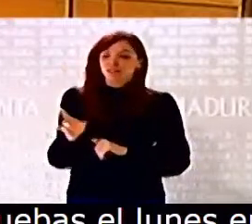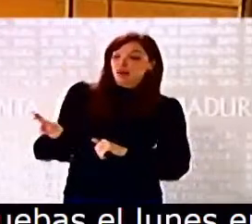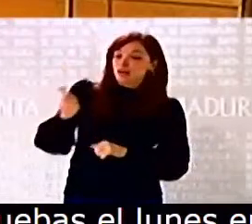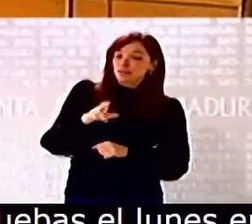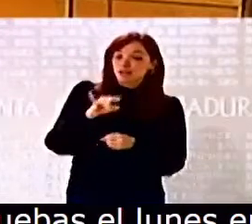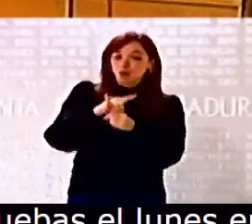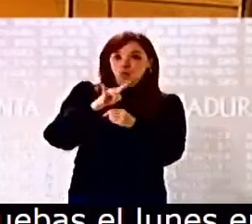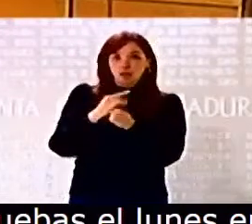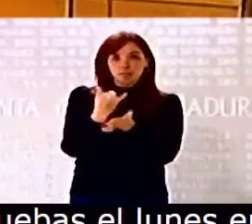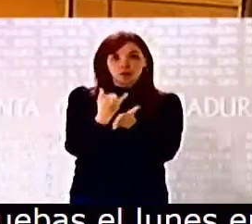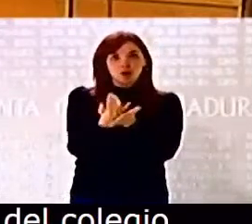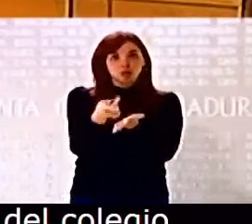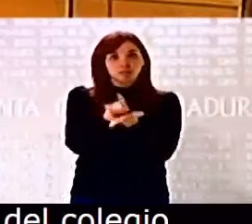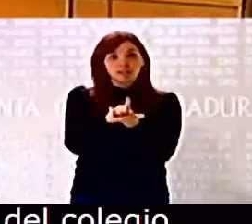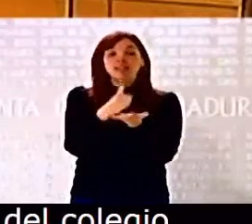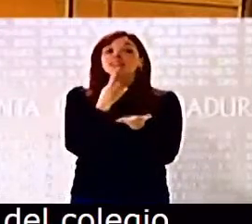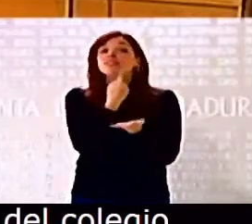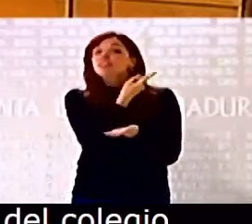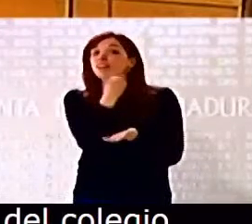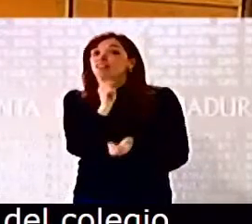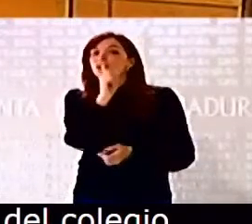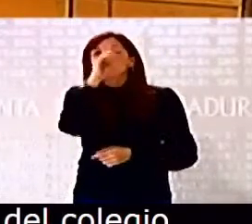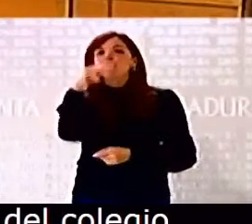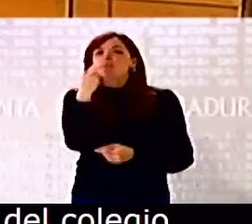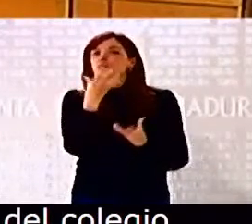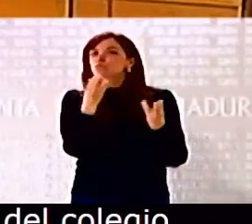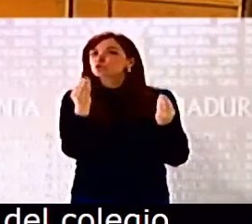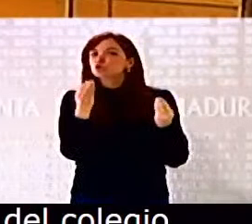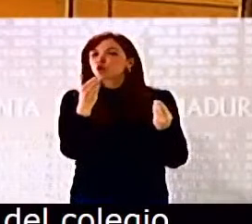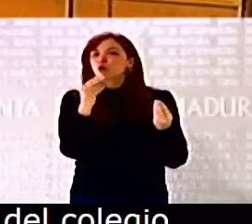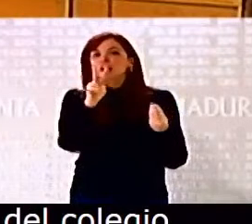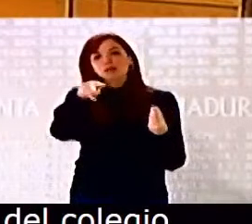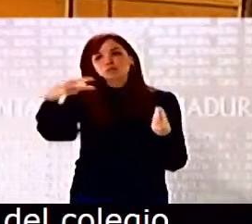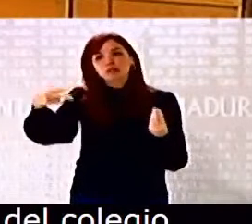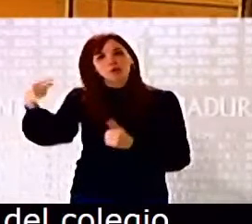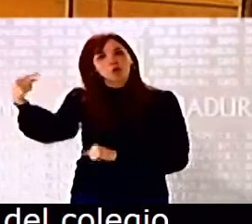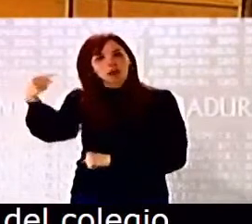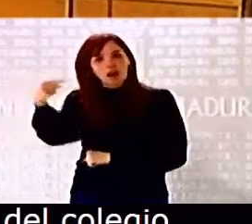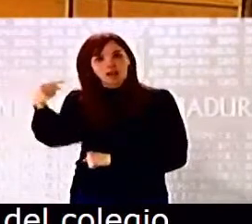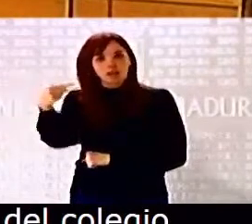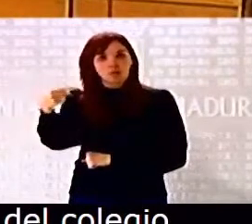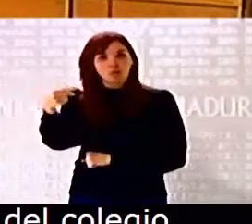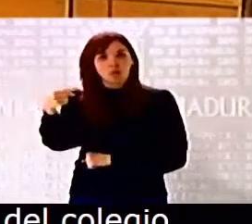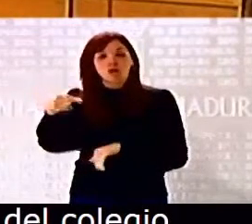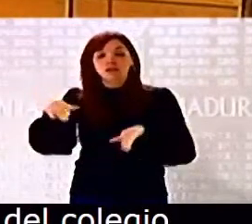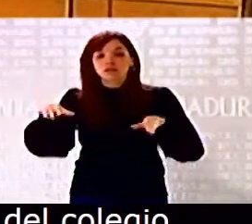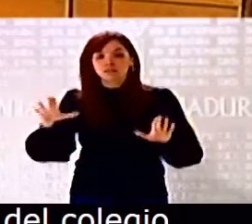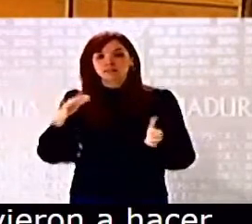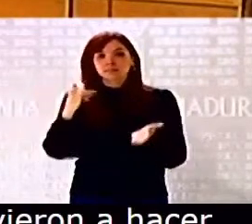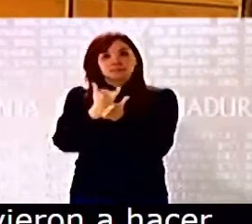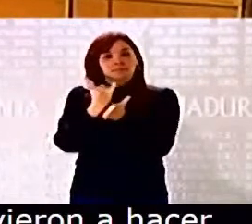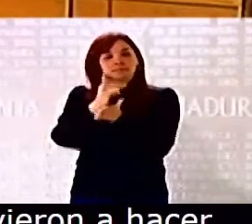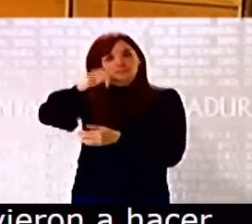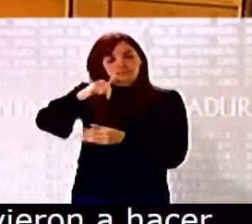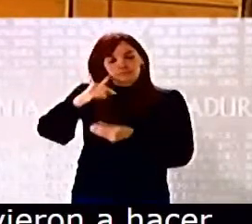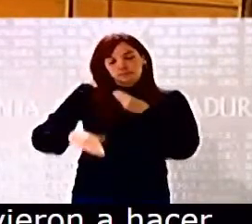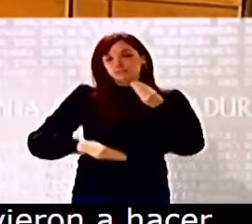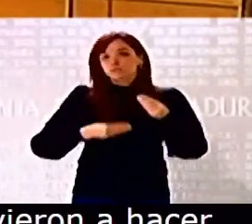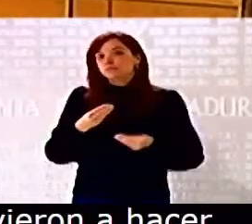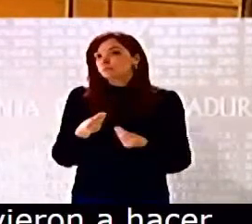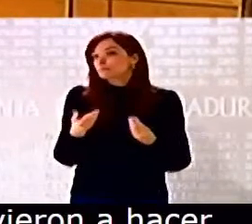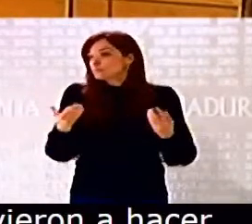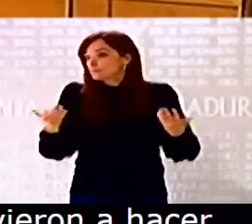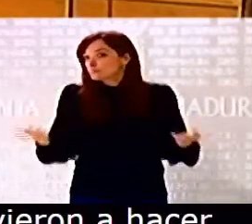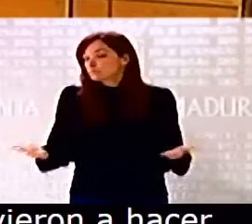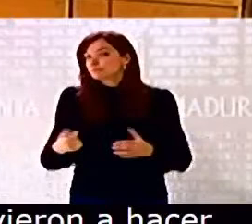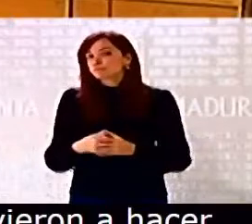lunes y, según muchos padres, esas pruebas han salido negativas, por lo cual creo que se están haciendo pruebas hoy. Entonces, bueno, conocer un poco qué es